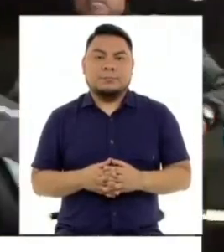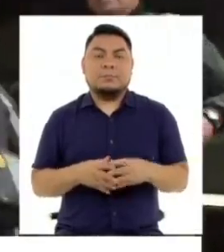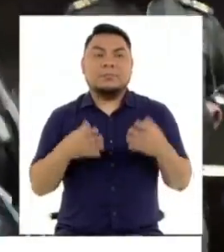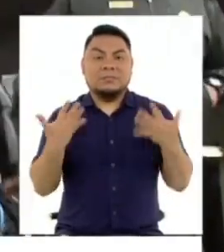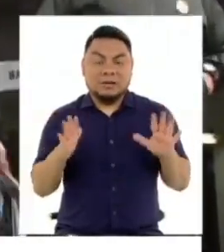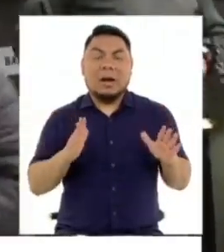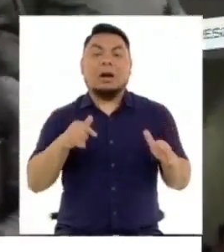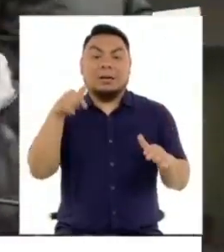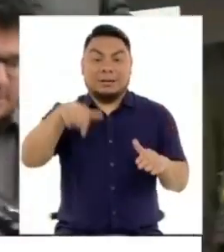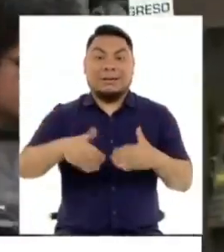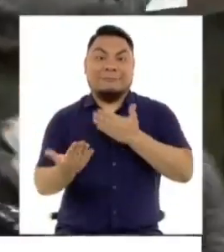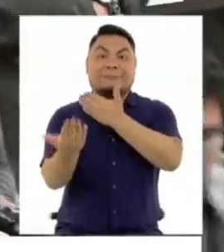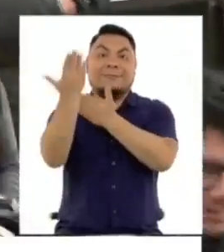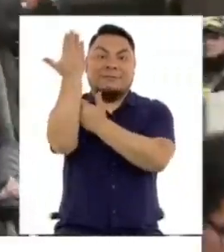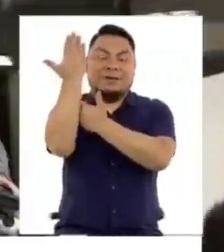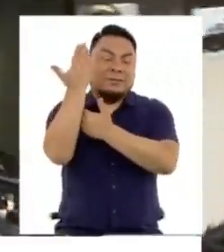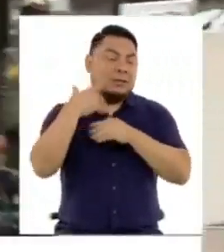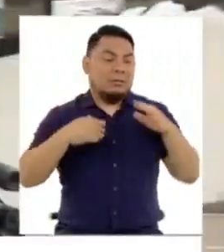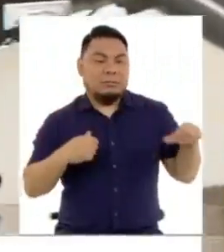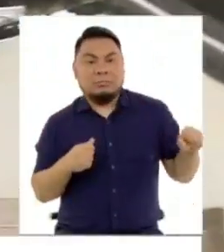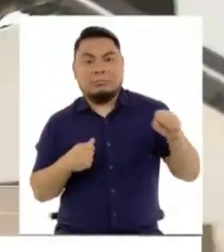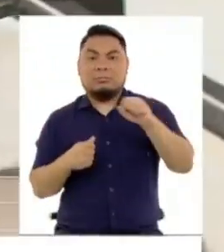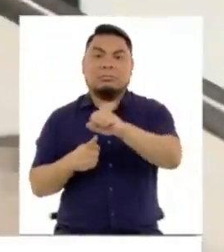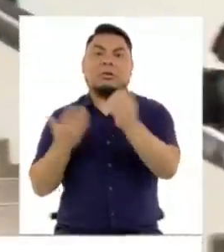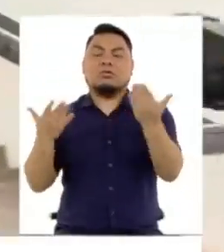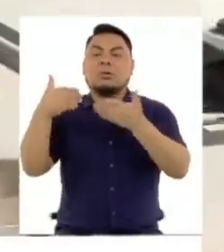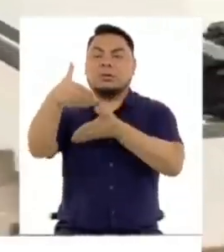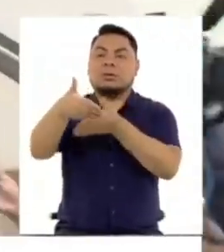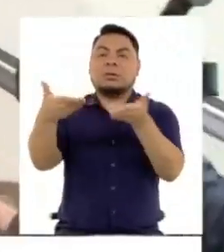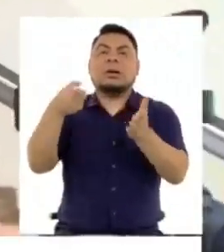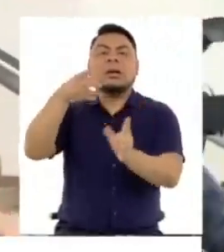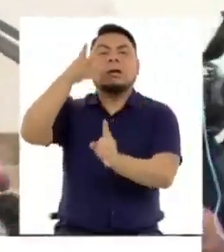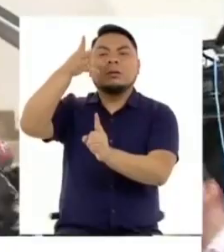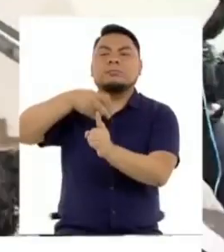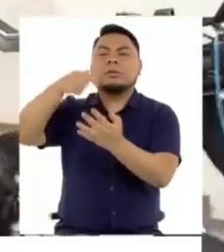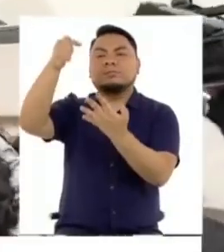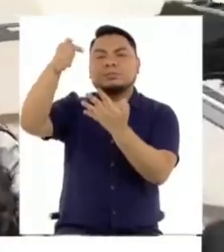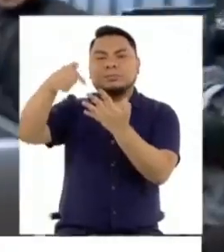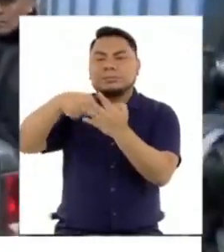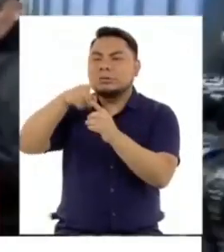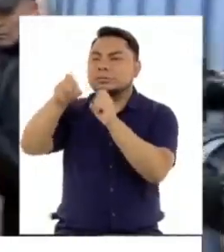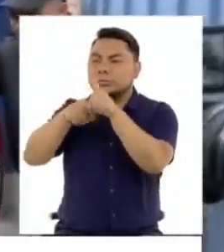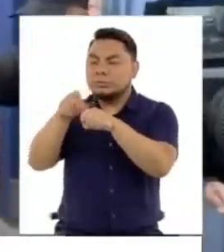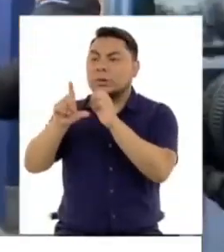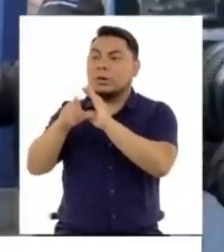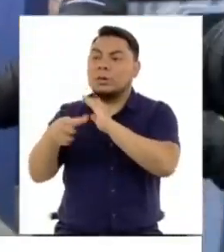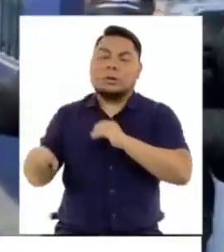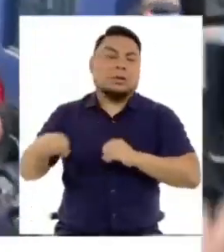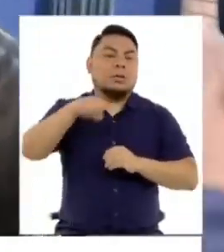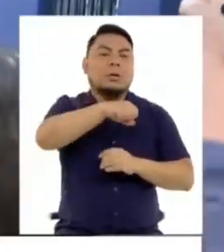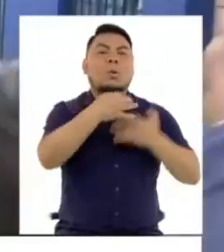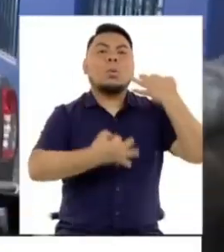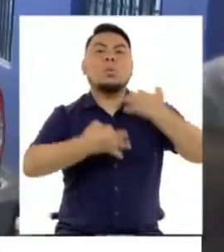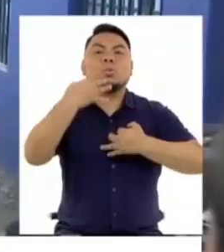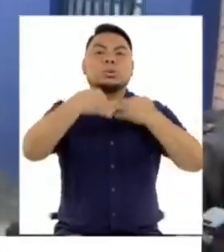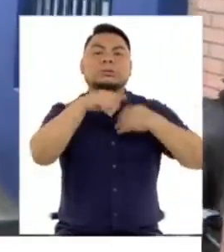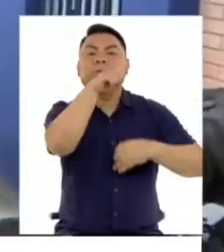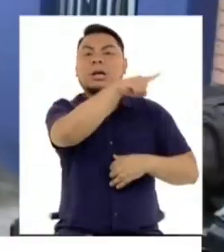En el transcurso de la mañana fue llevado a la sede de requisitorias y desde ahí a la Corte Superior de Justicia del